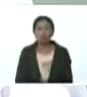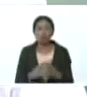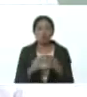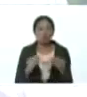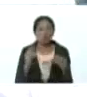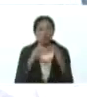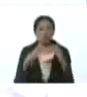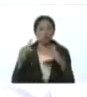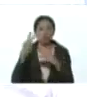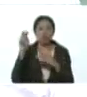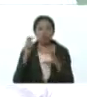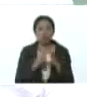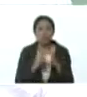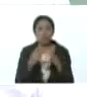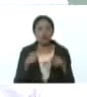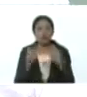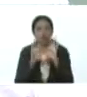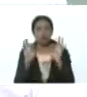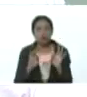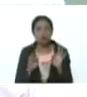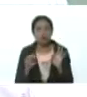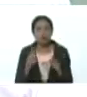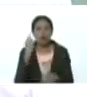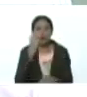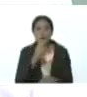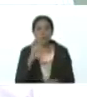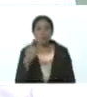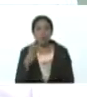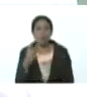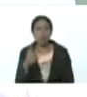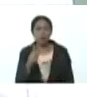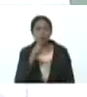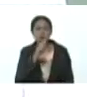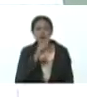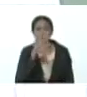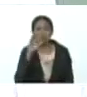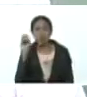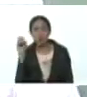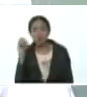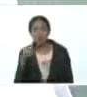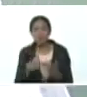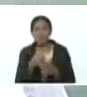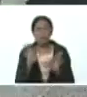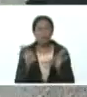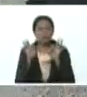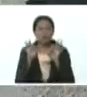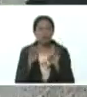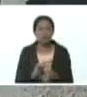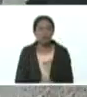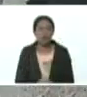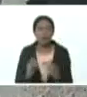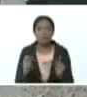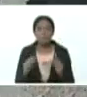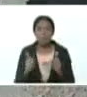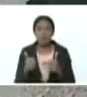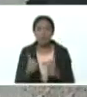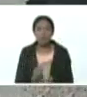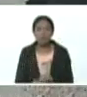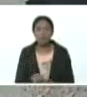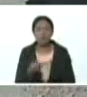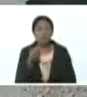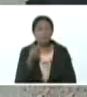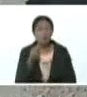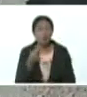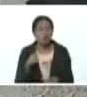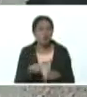presidente, son 2.000 cupos y de esos de oftalmología probablemente unos 150 cupos para nuevos especialistas. Arrancandito, como decir. Son muy pocos